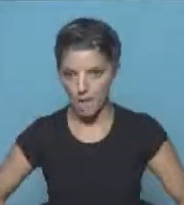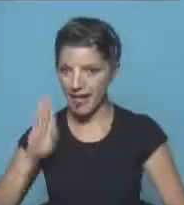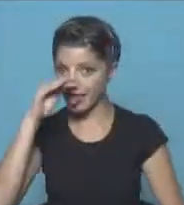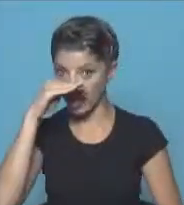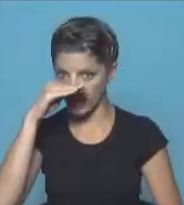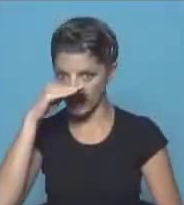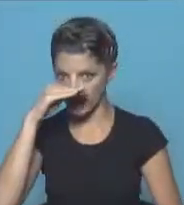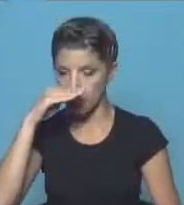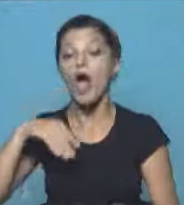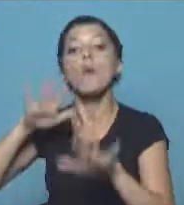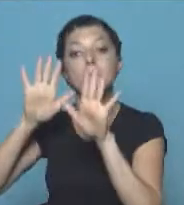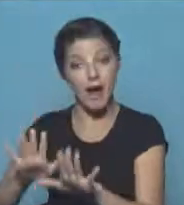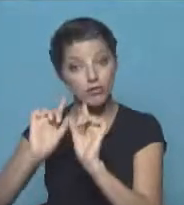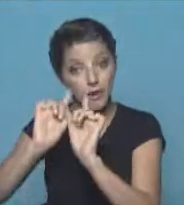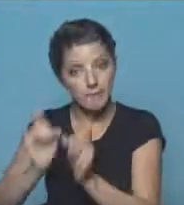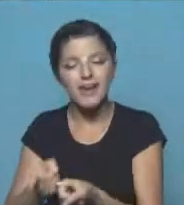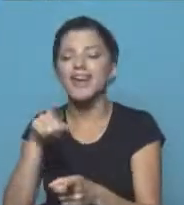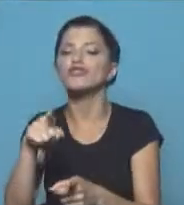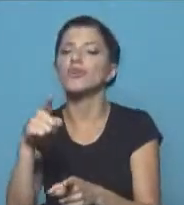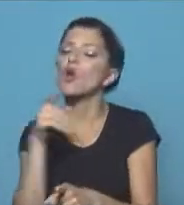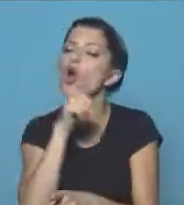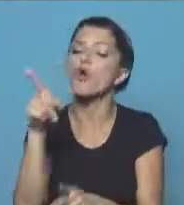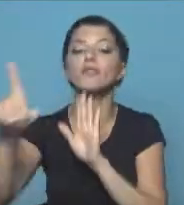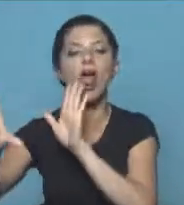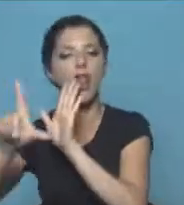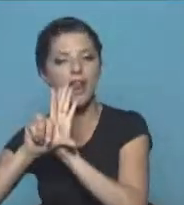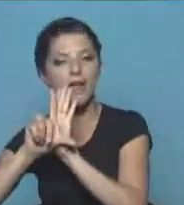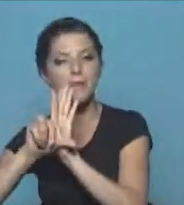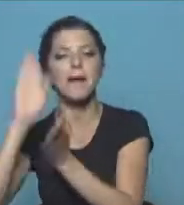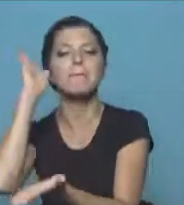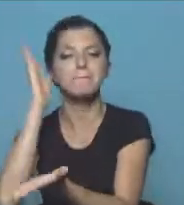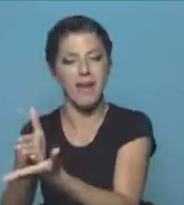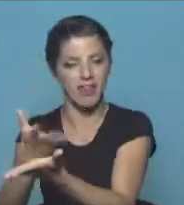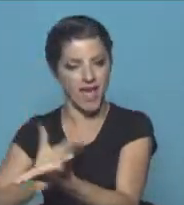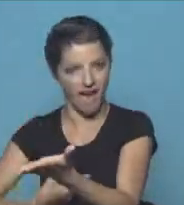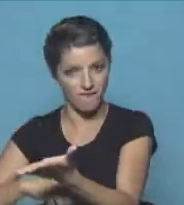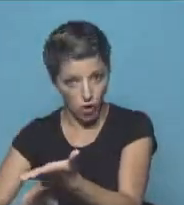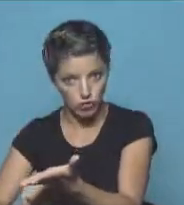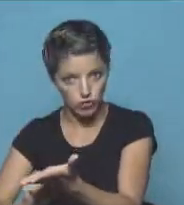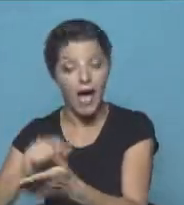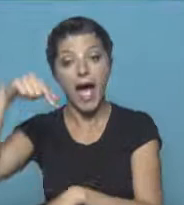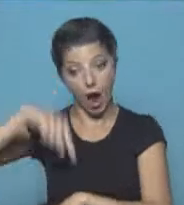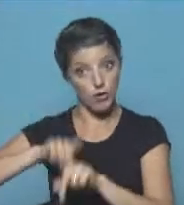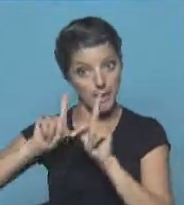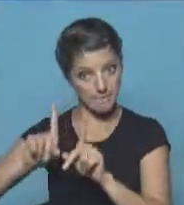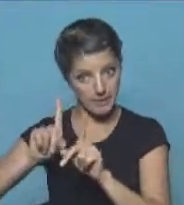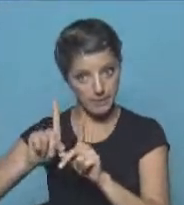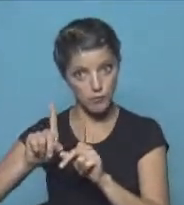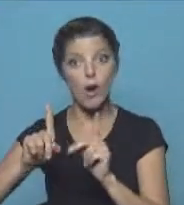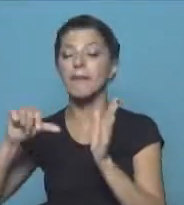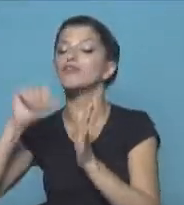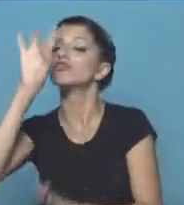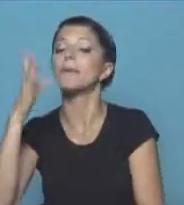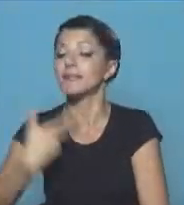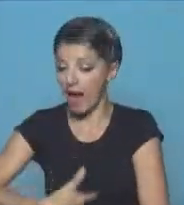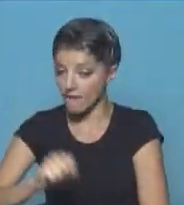también. Estaban en contra del endurecimiento de la ley que penaliza el aborto. En Polonia, en este momento, solo se puede tener